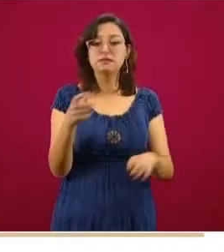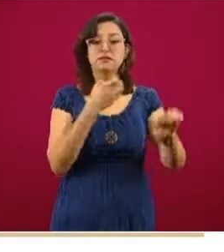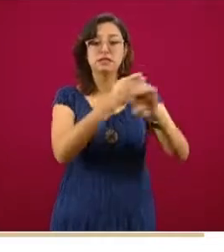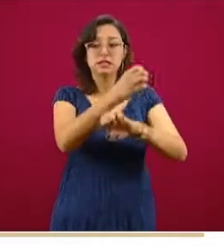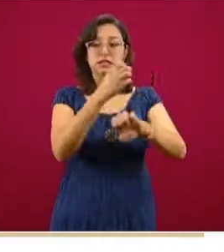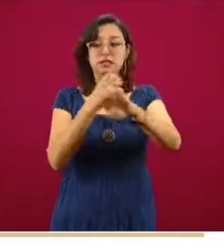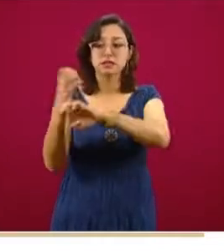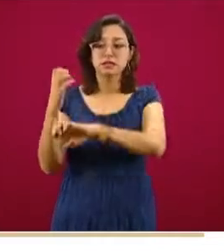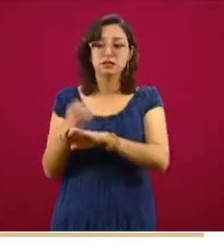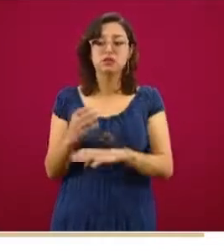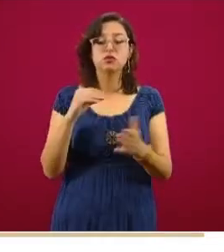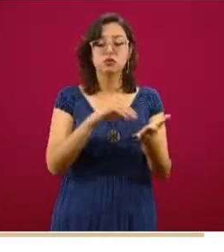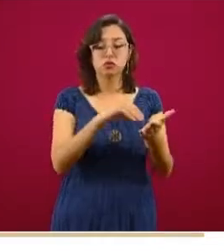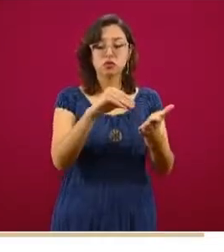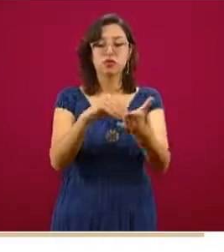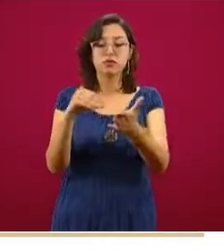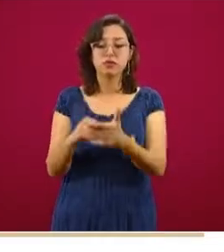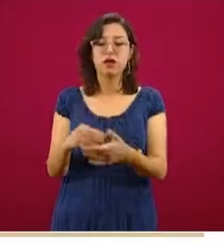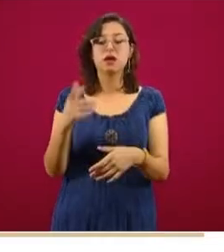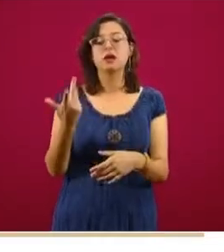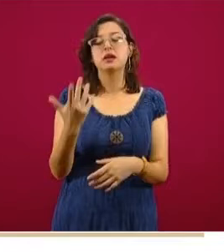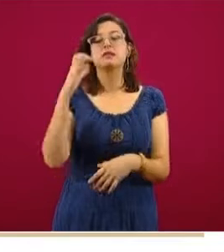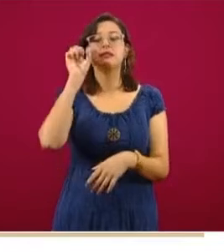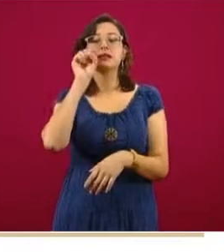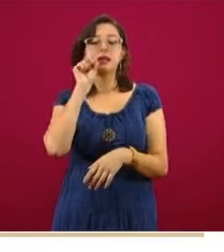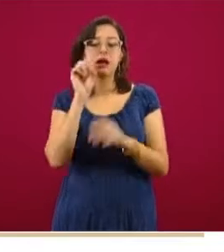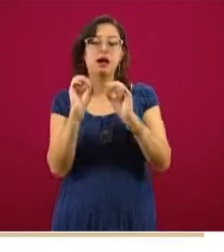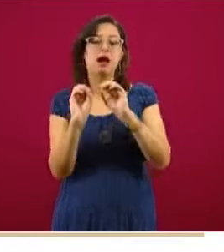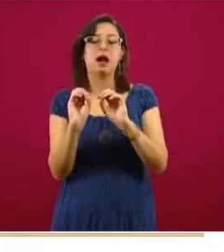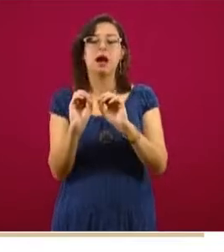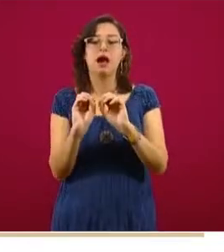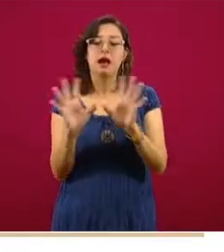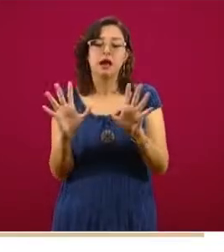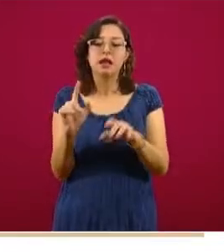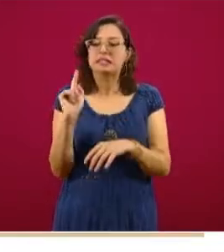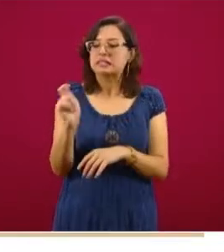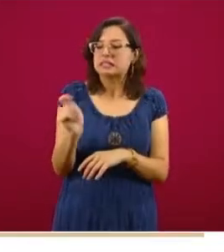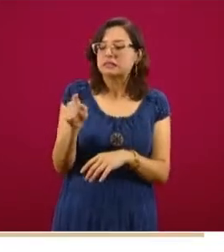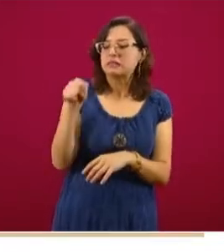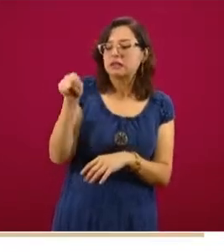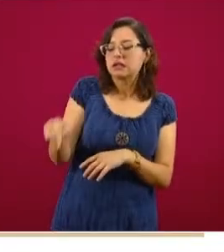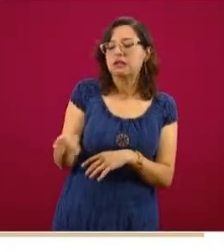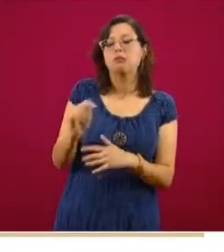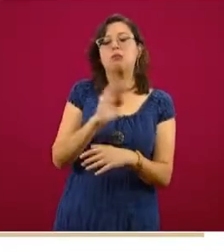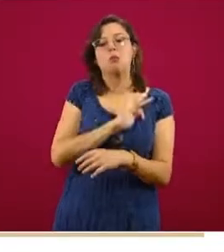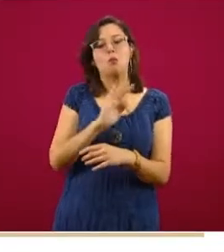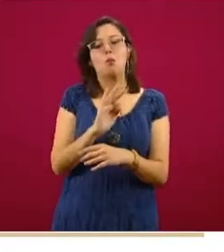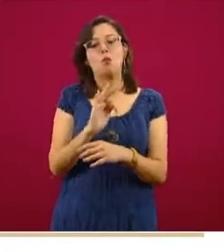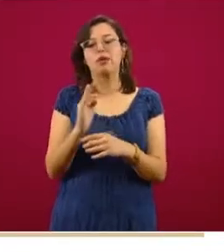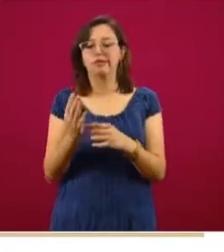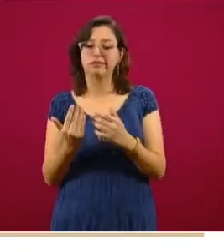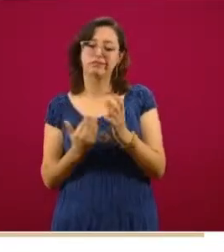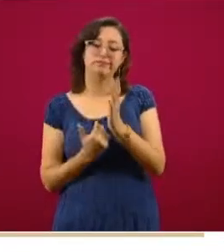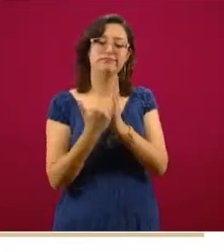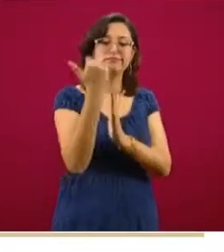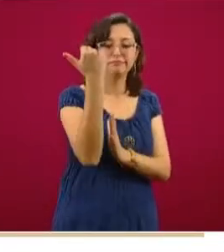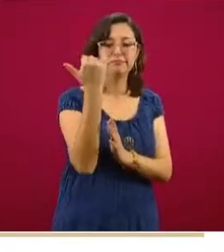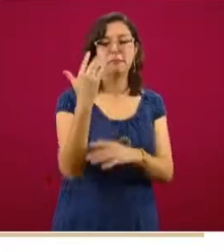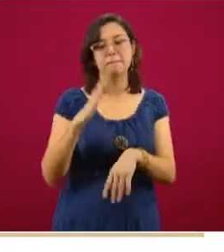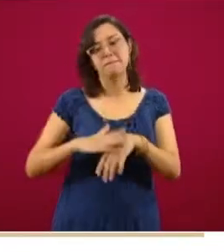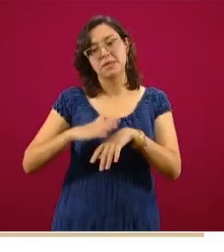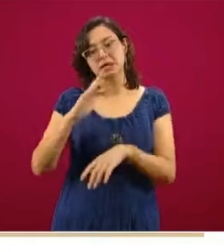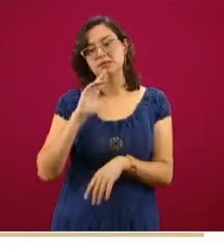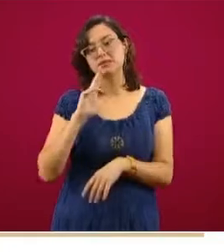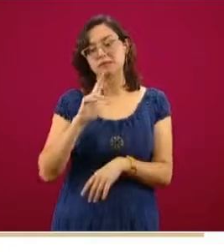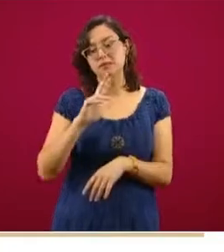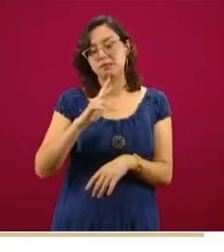tienen los tramitos de color naranja claro podrían incrementarse y podrían ser más las defunciones, y esto lo